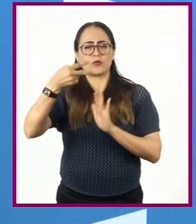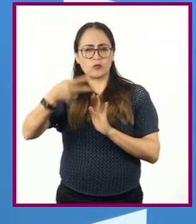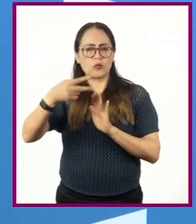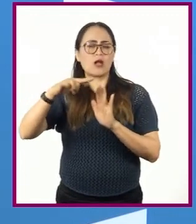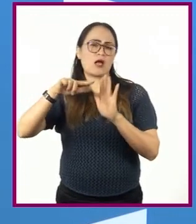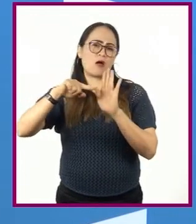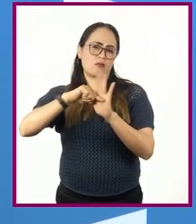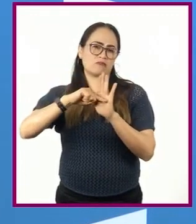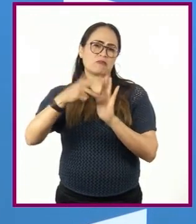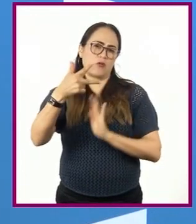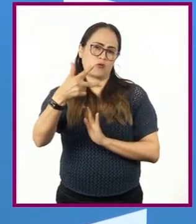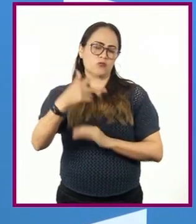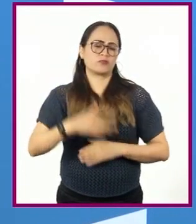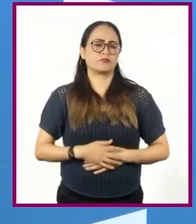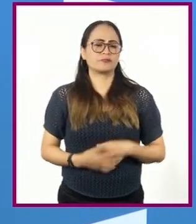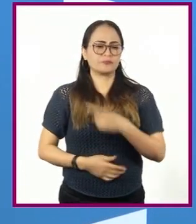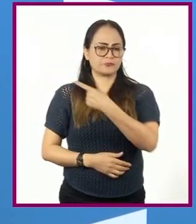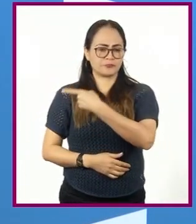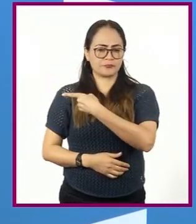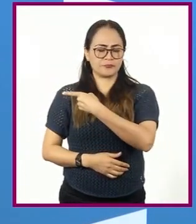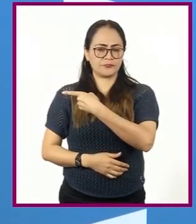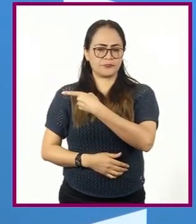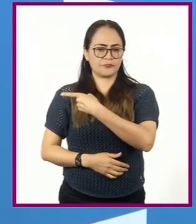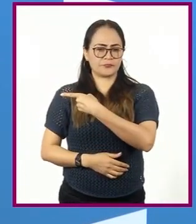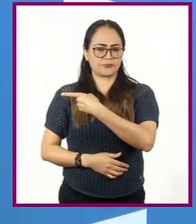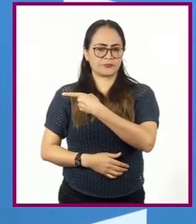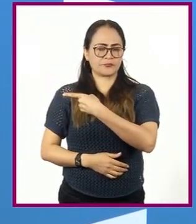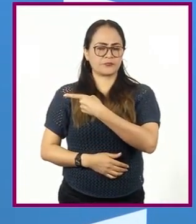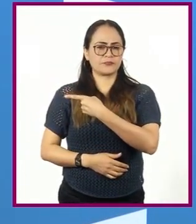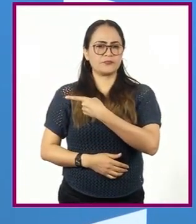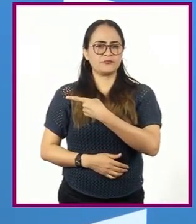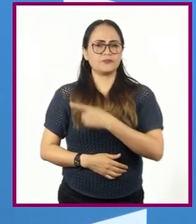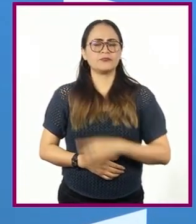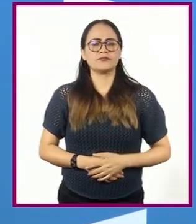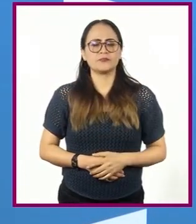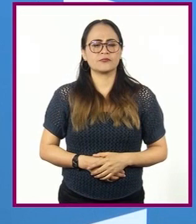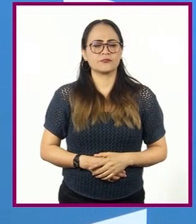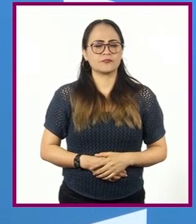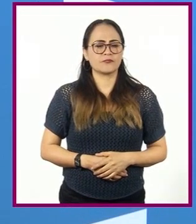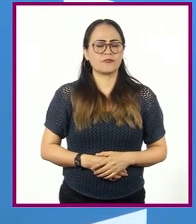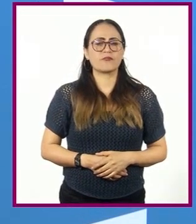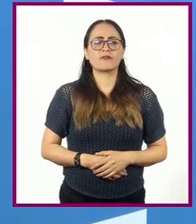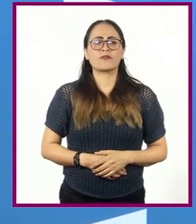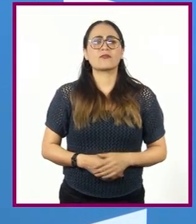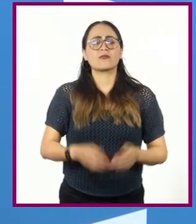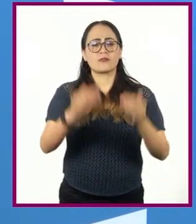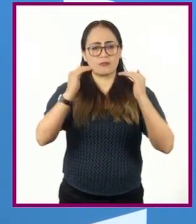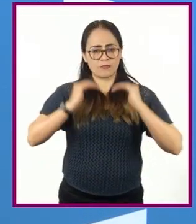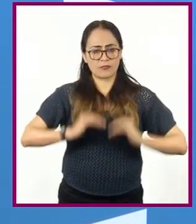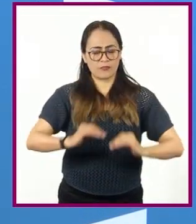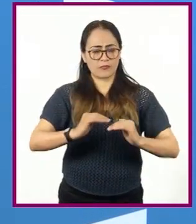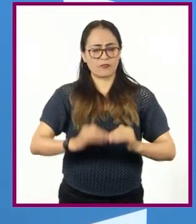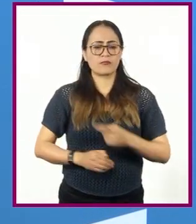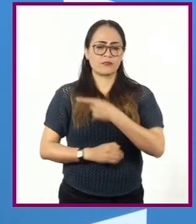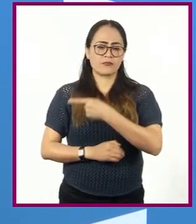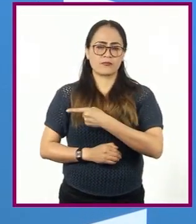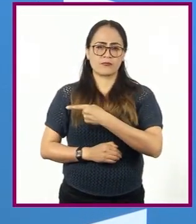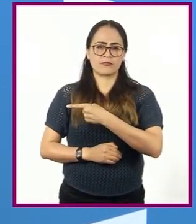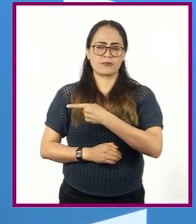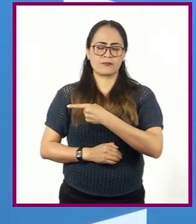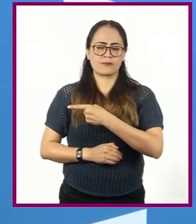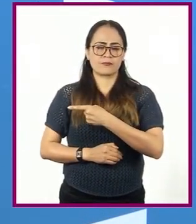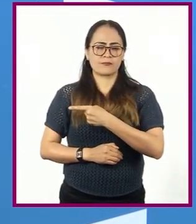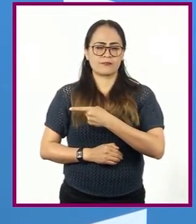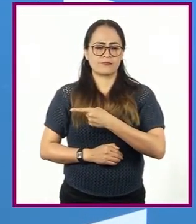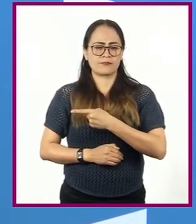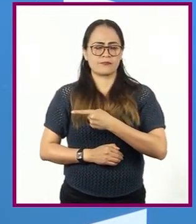Por lo tanto, 2 más 3 negativo por 5 es igual a 13 negativo y 2 más 2 negativo